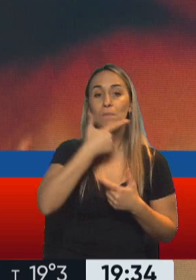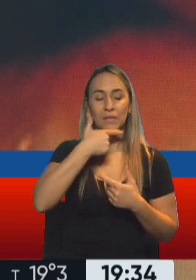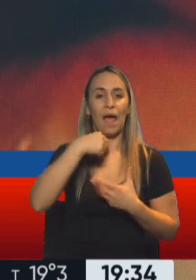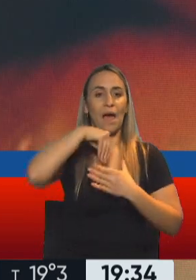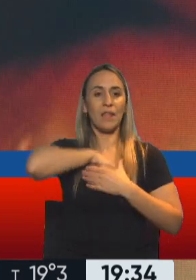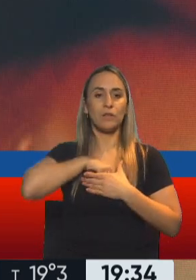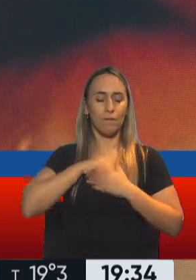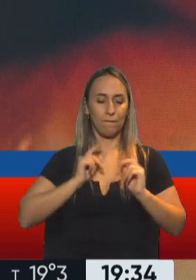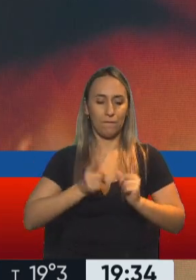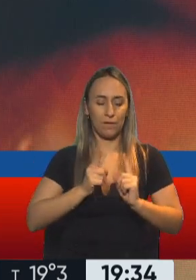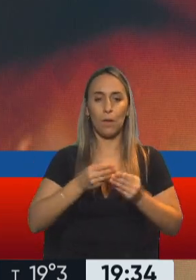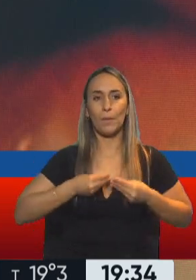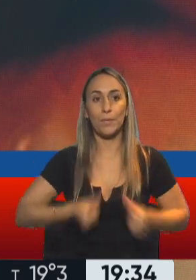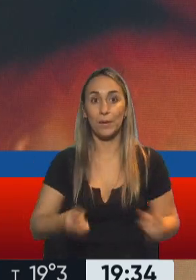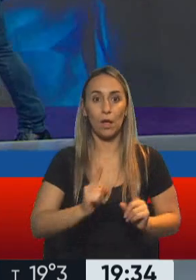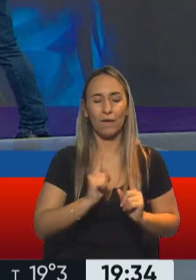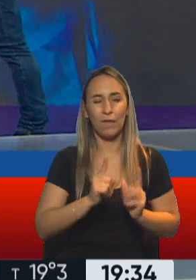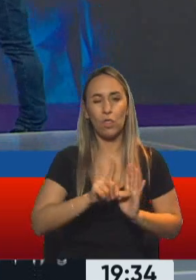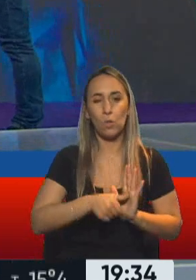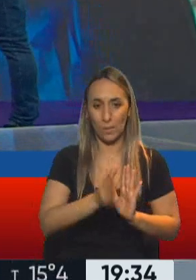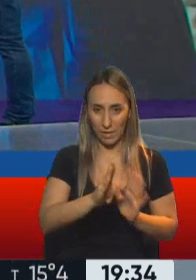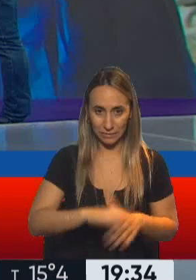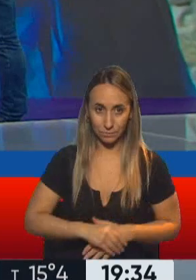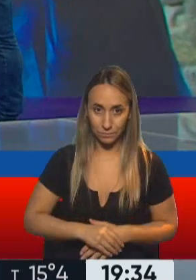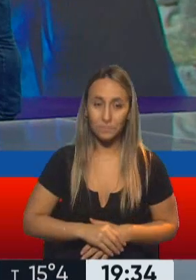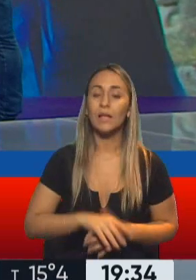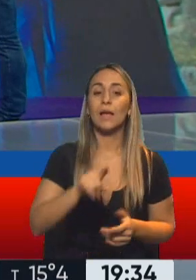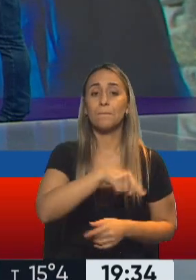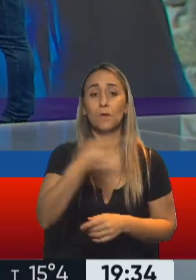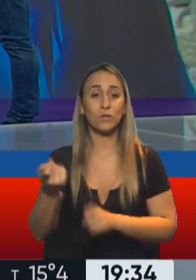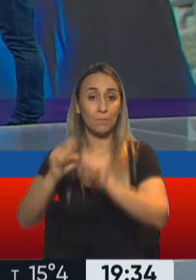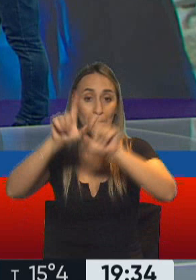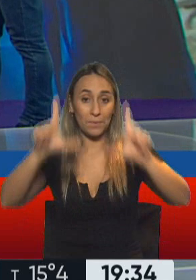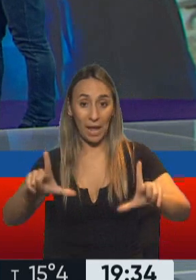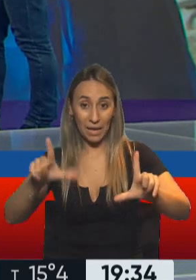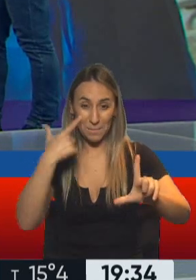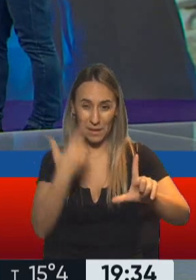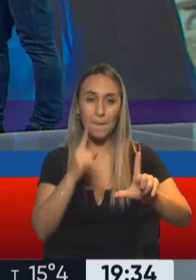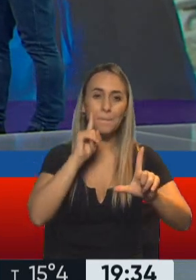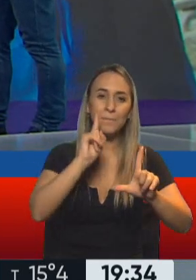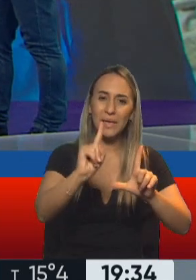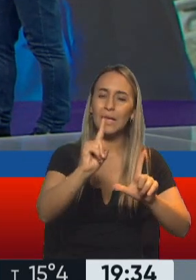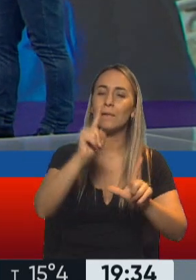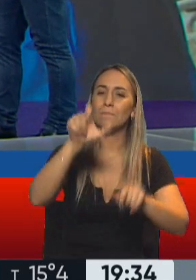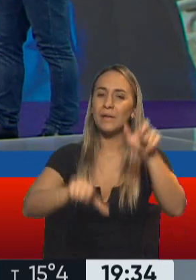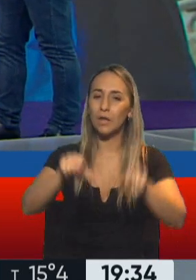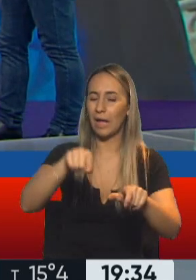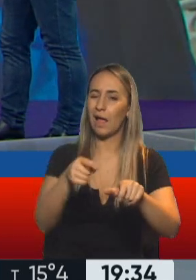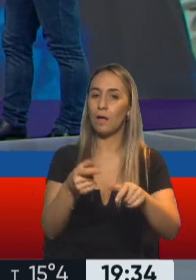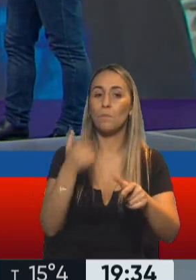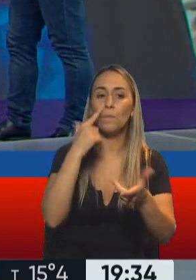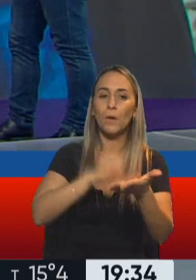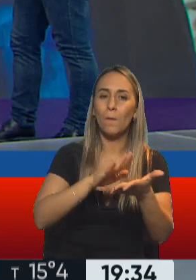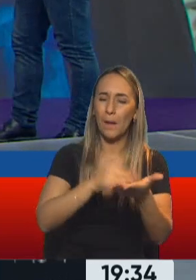posiblemente se requiera menos dosis. Hay un número de pacientes, en la próxima placa se lo muestro, 1000 y pico de pacientes, estos pusieron un poquitito más,